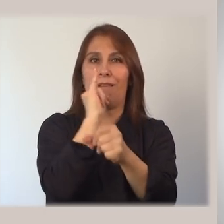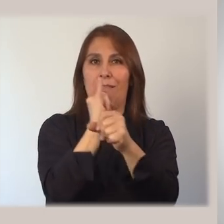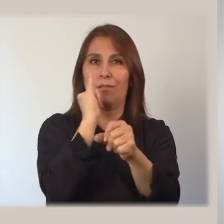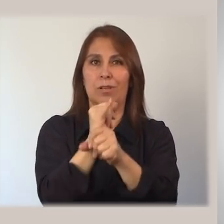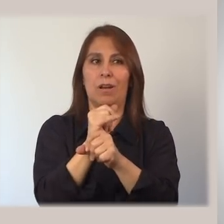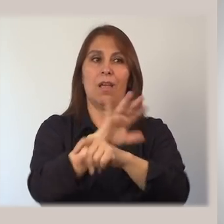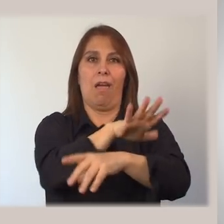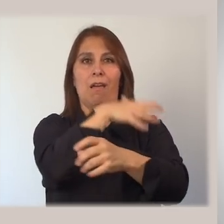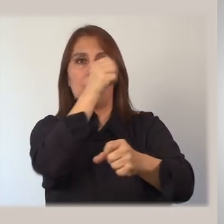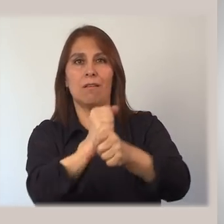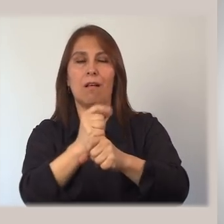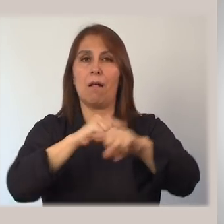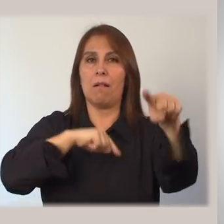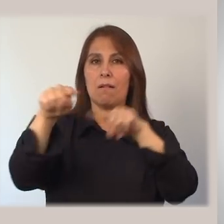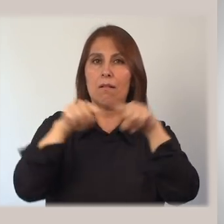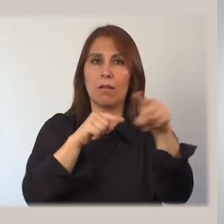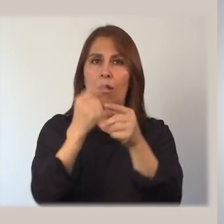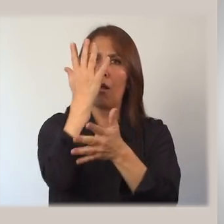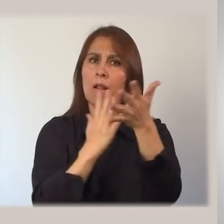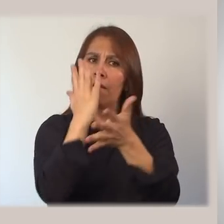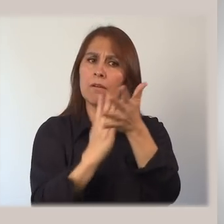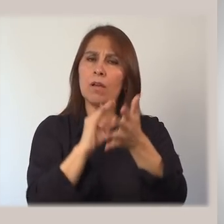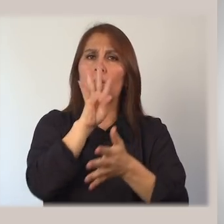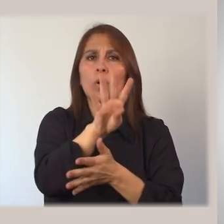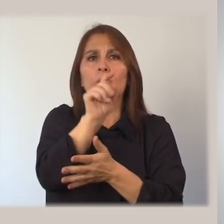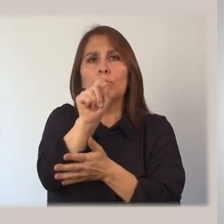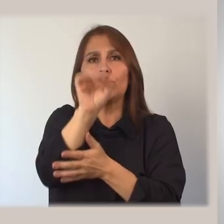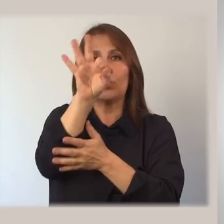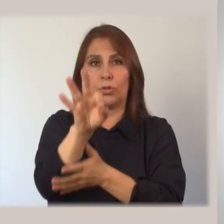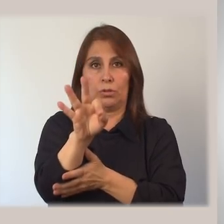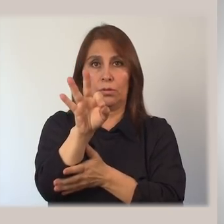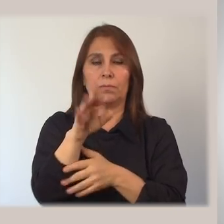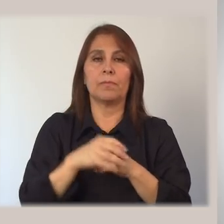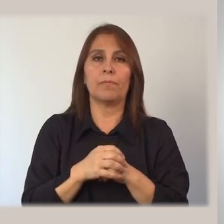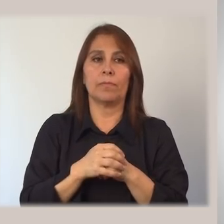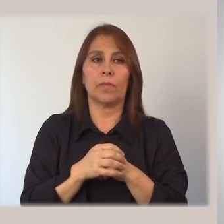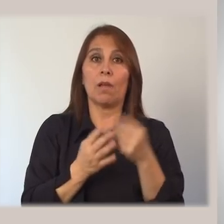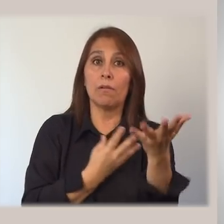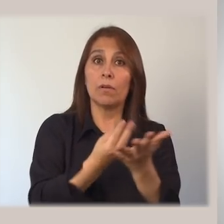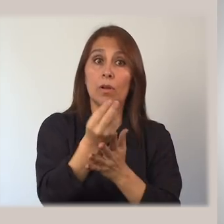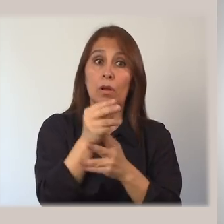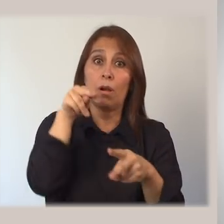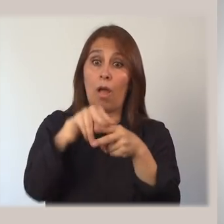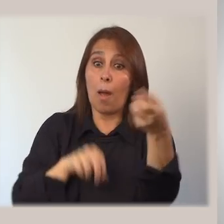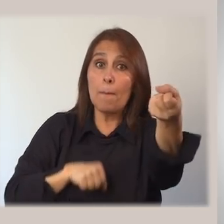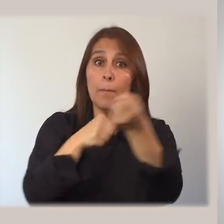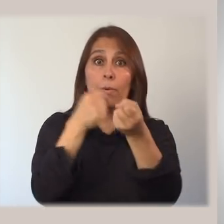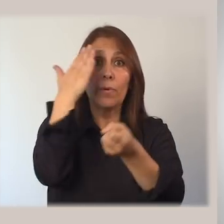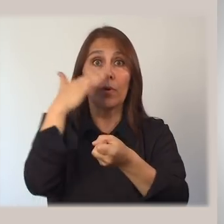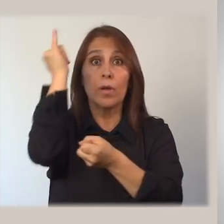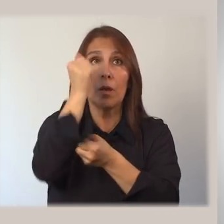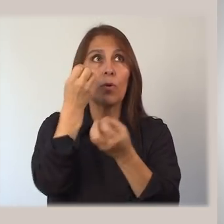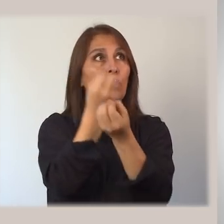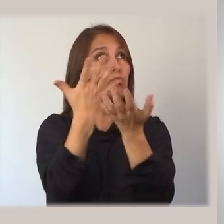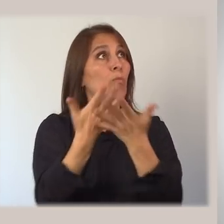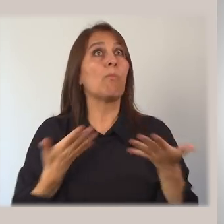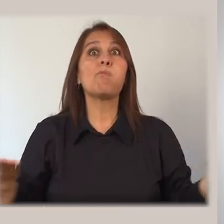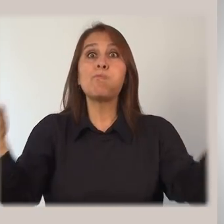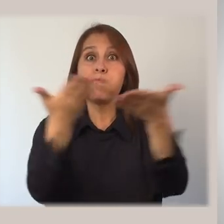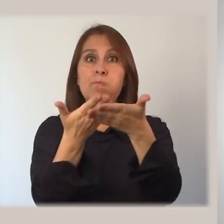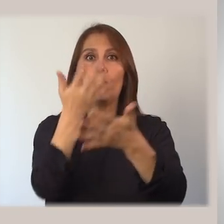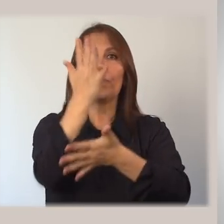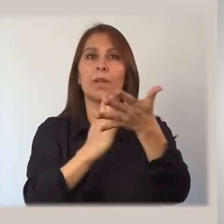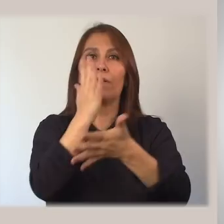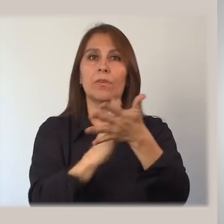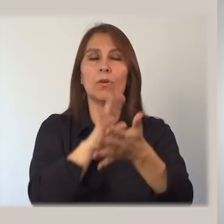institucional y organización, gestión y administración fueron calificados con 4,3. El factor de recurso de apoyo académico